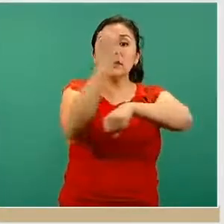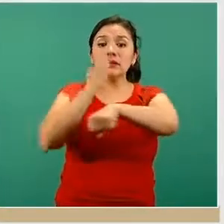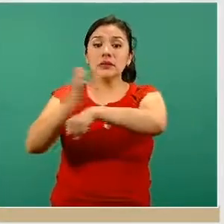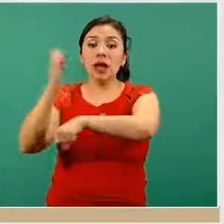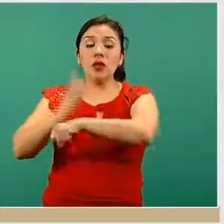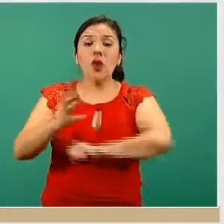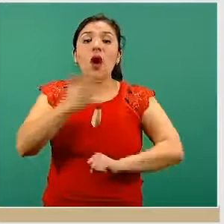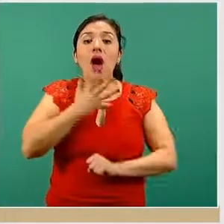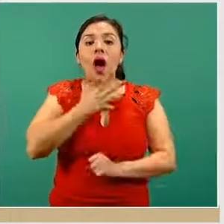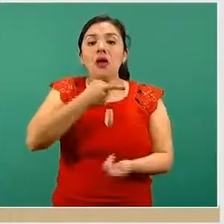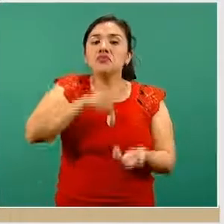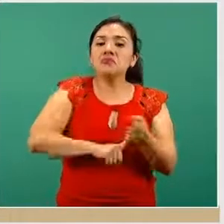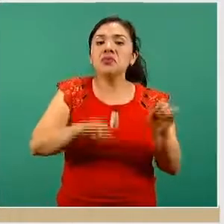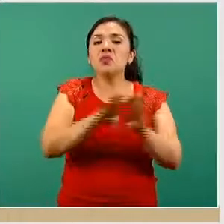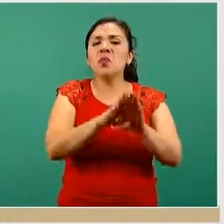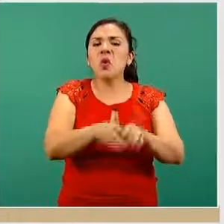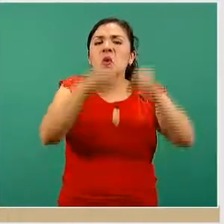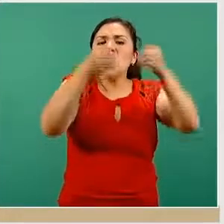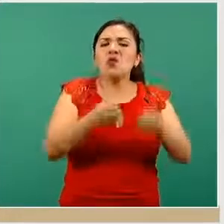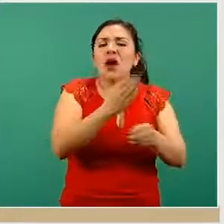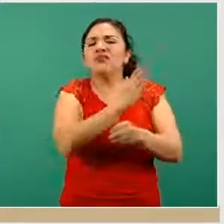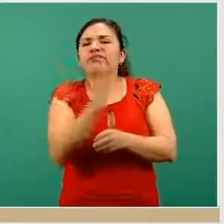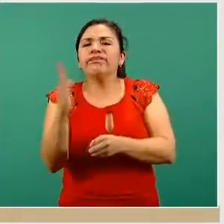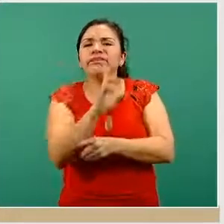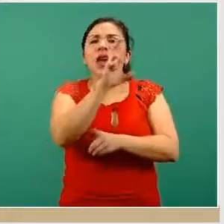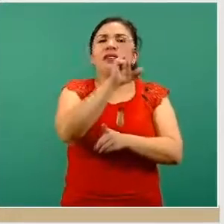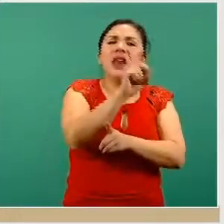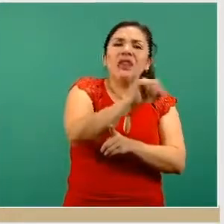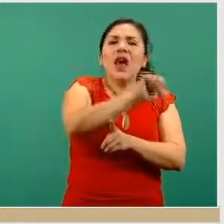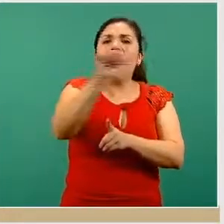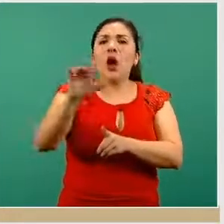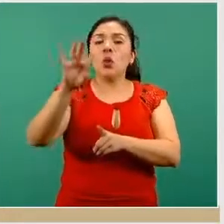que presentan una ocupación entre el 30 y el 49%.